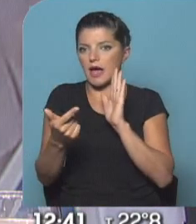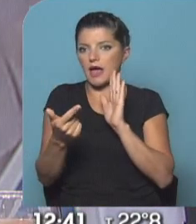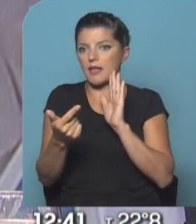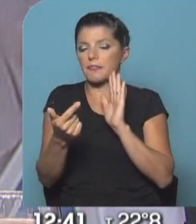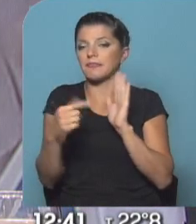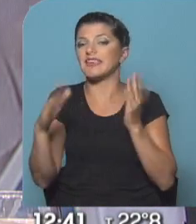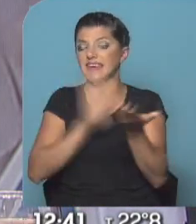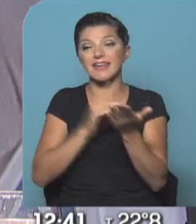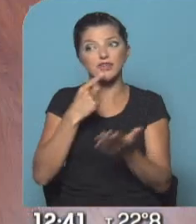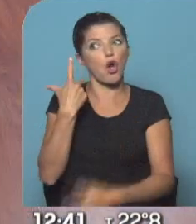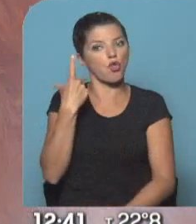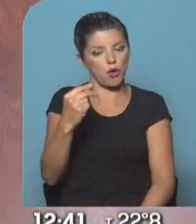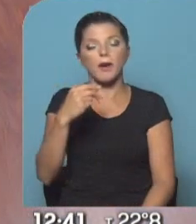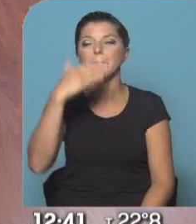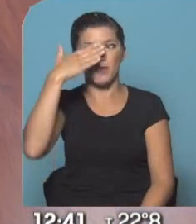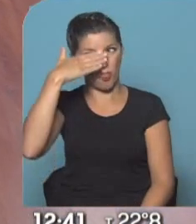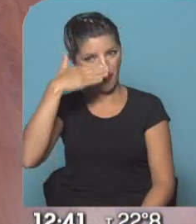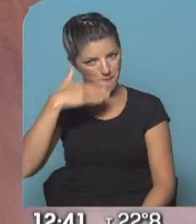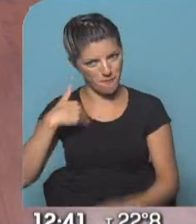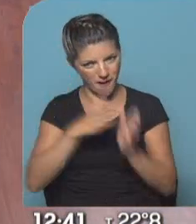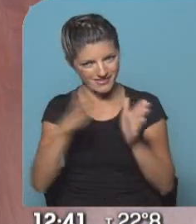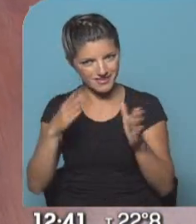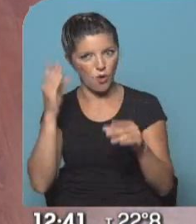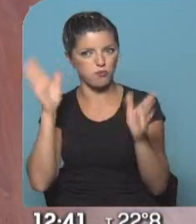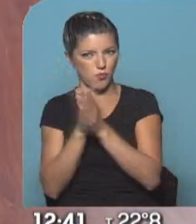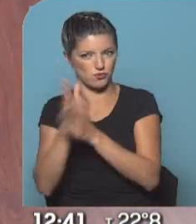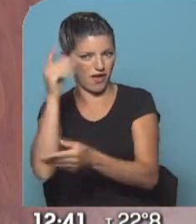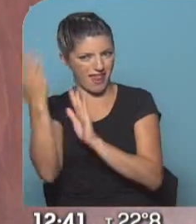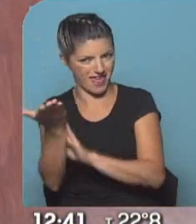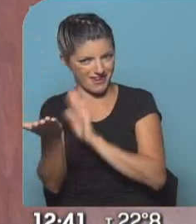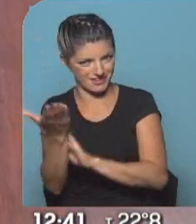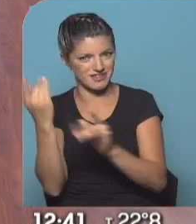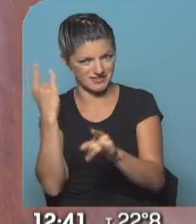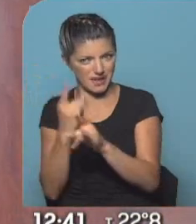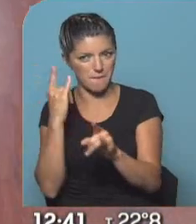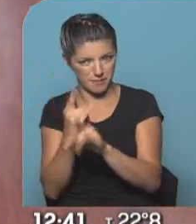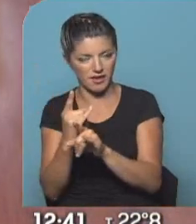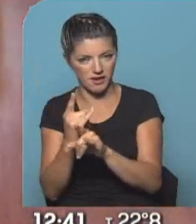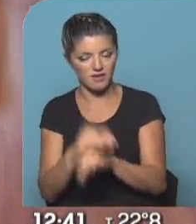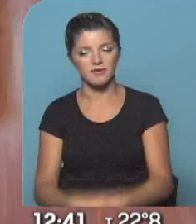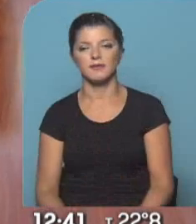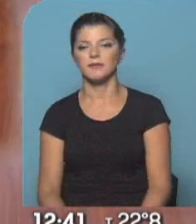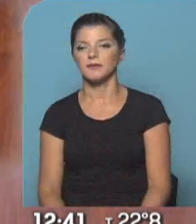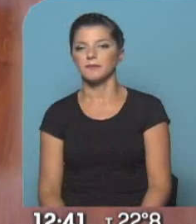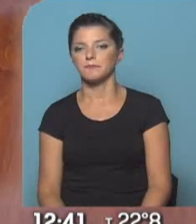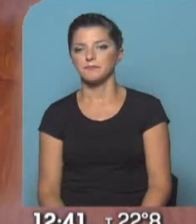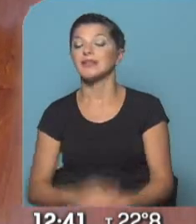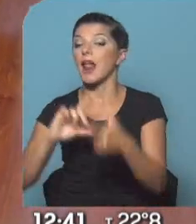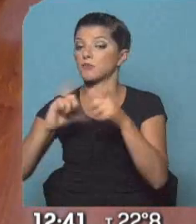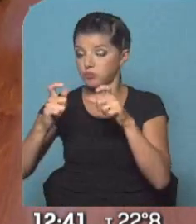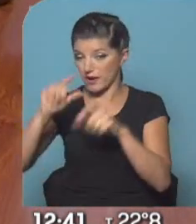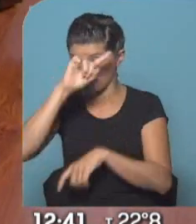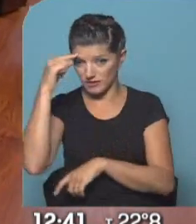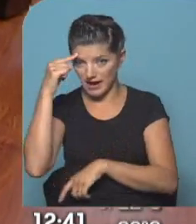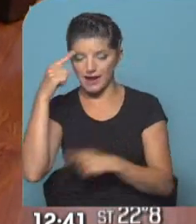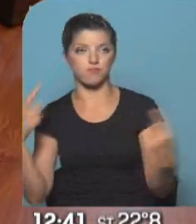es cierto, pero después hizo toda su carrera del lado de la derecha. Él fundó, uno de los fundadores de la UDI, de Renovación Nacional, que es el partido opuesto a la